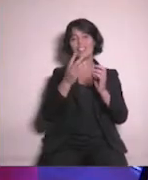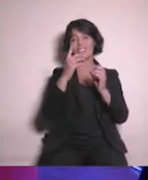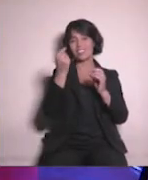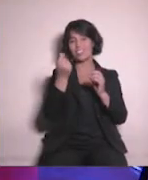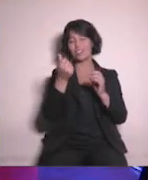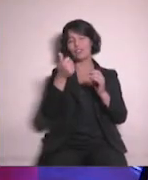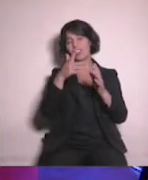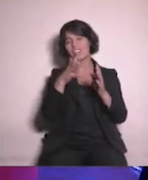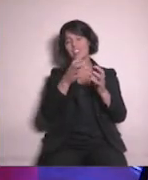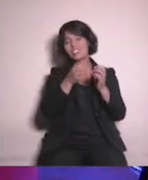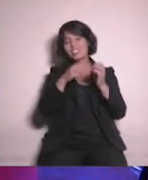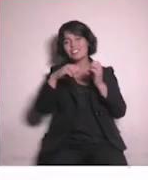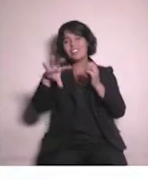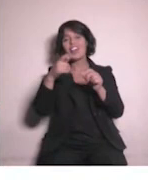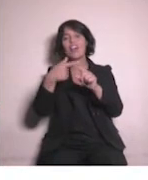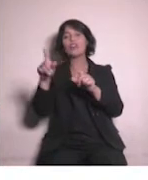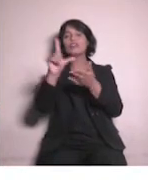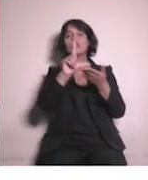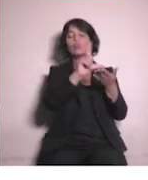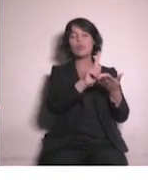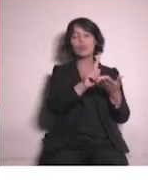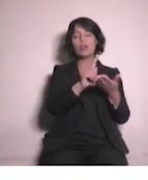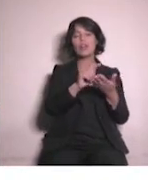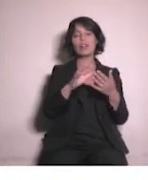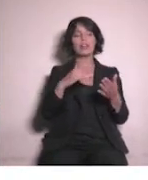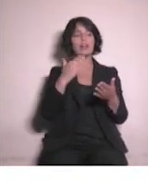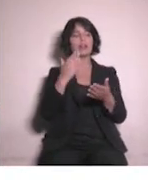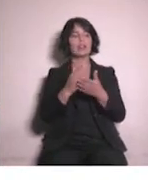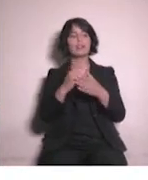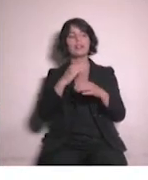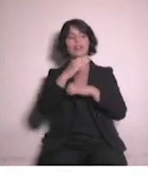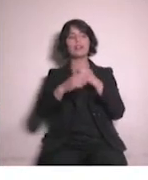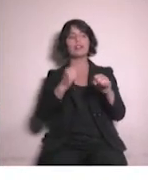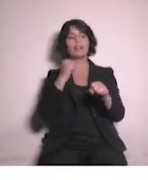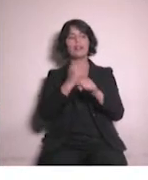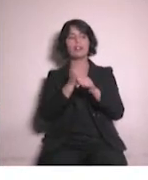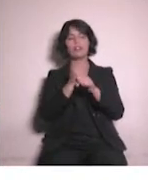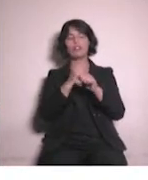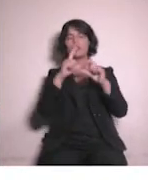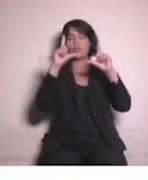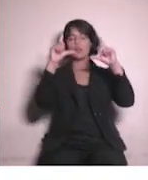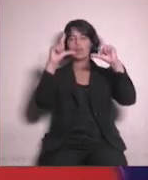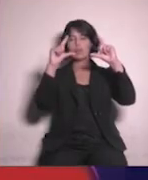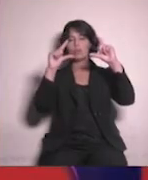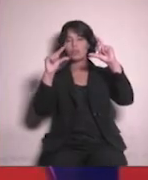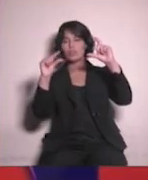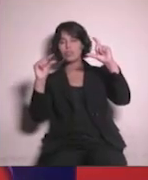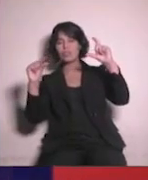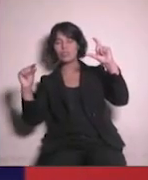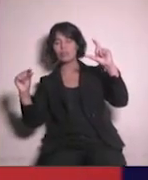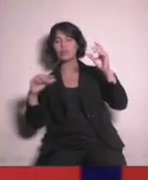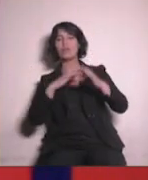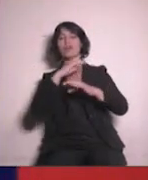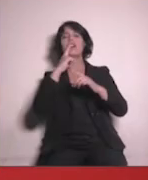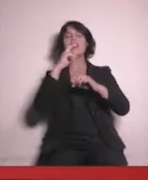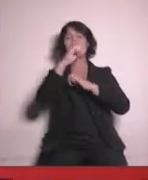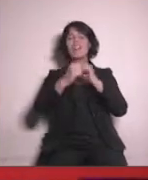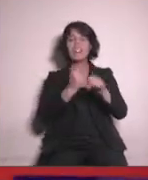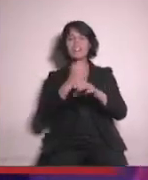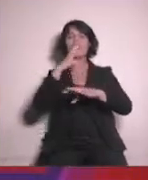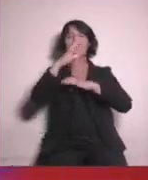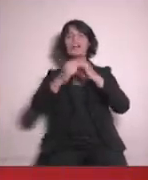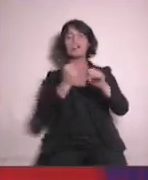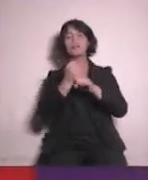año 2013 hasta el año 2017 hemos ido disminuyendo el stock total de rezagos, es decir, cada año aclaramos